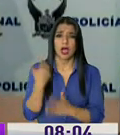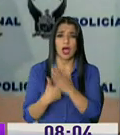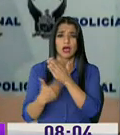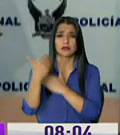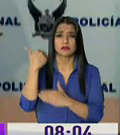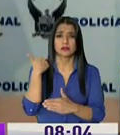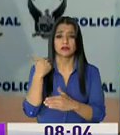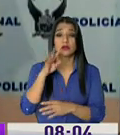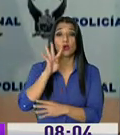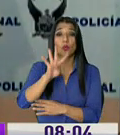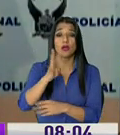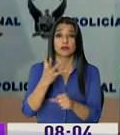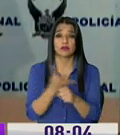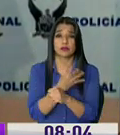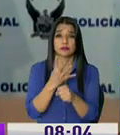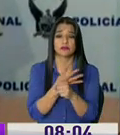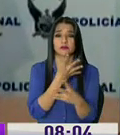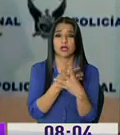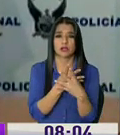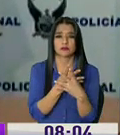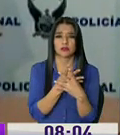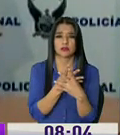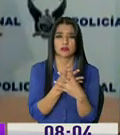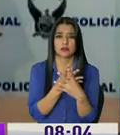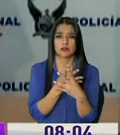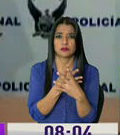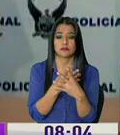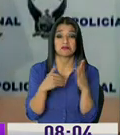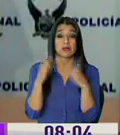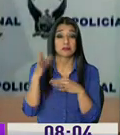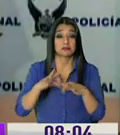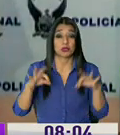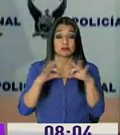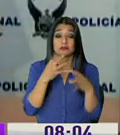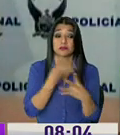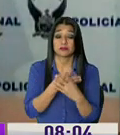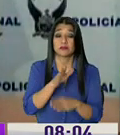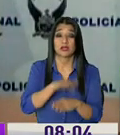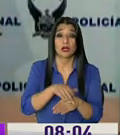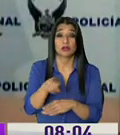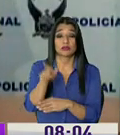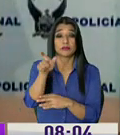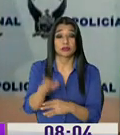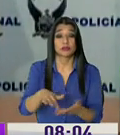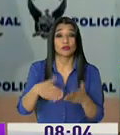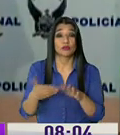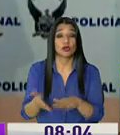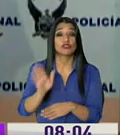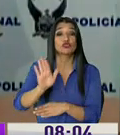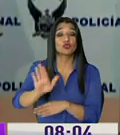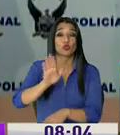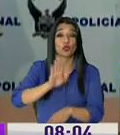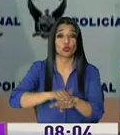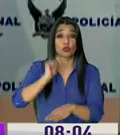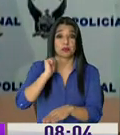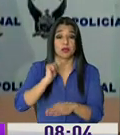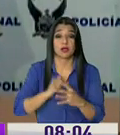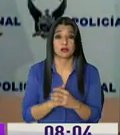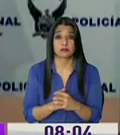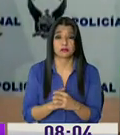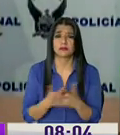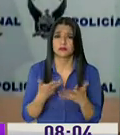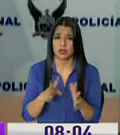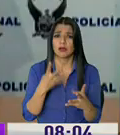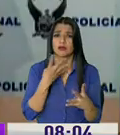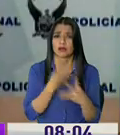delictivo 4 detenciones, entre ellos uno de los más importantes por homicidio simple, en el cual habría tenido una pena